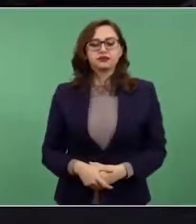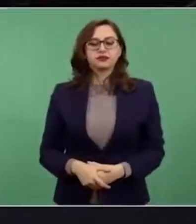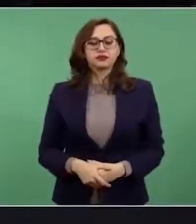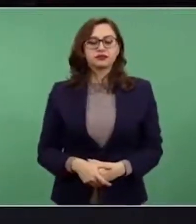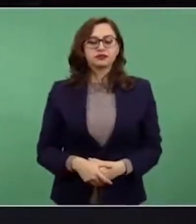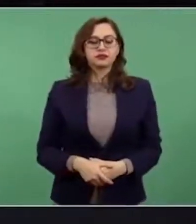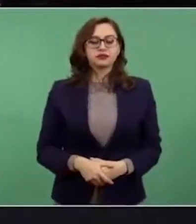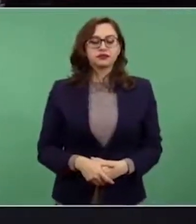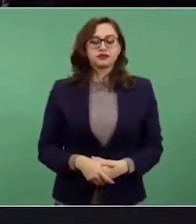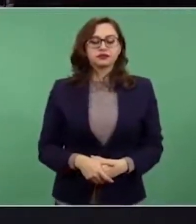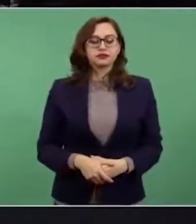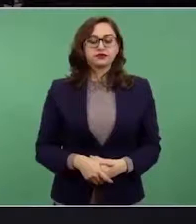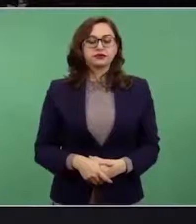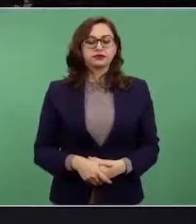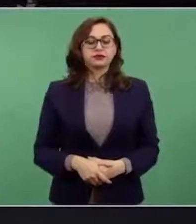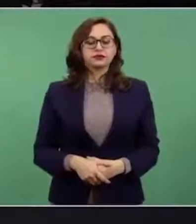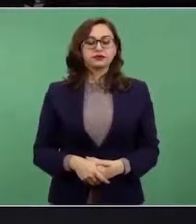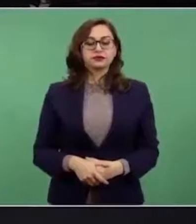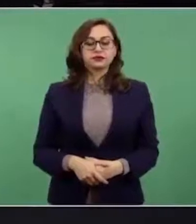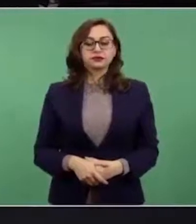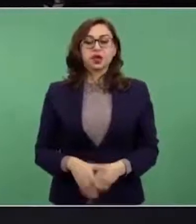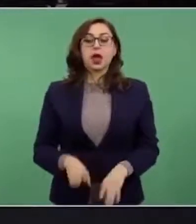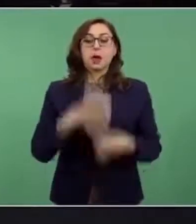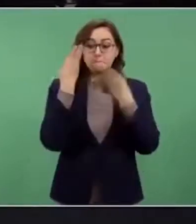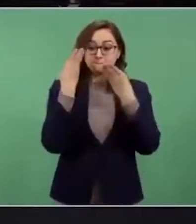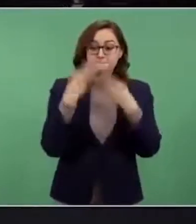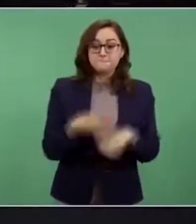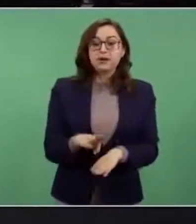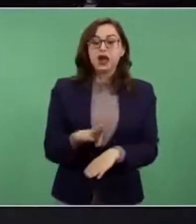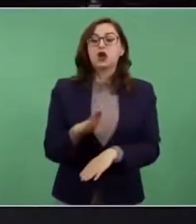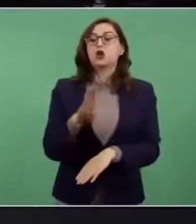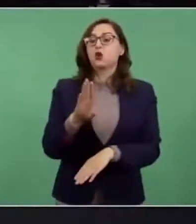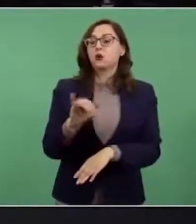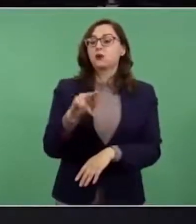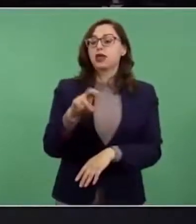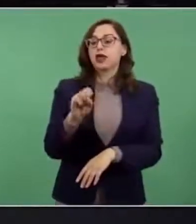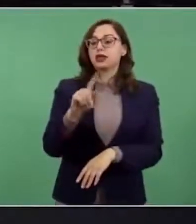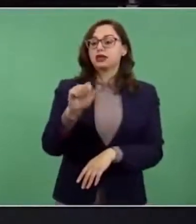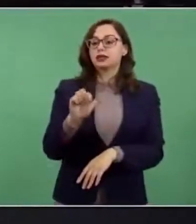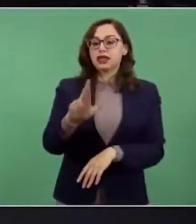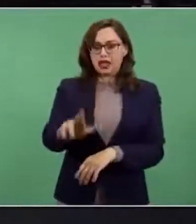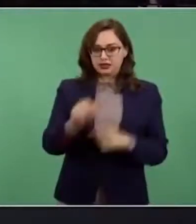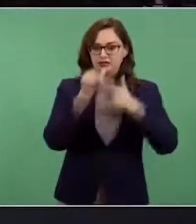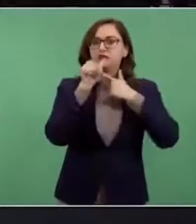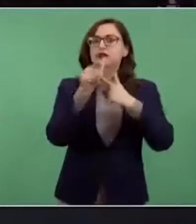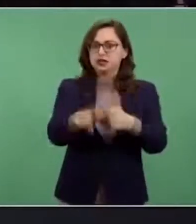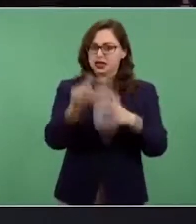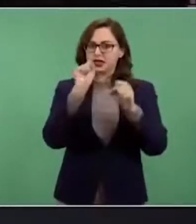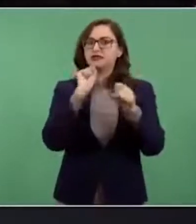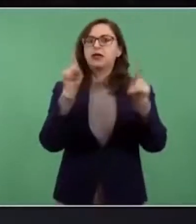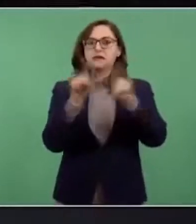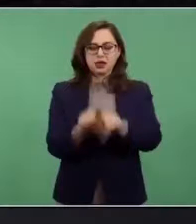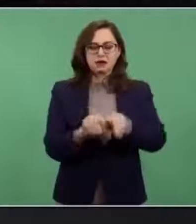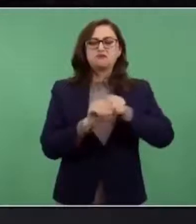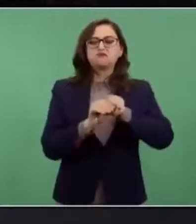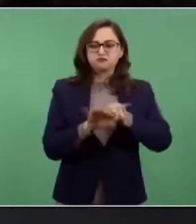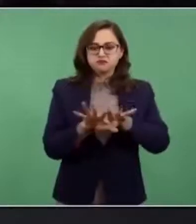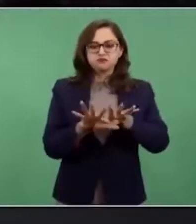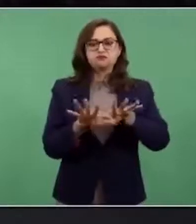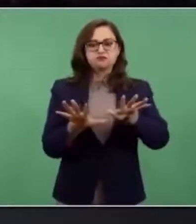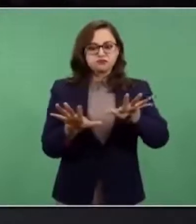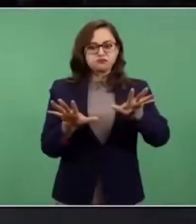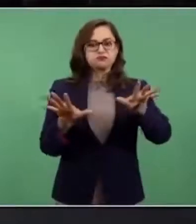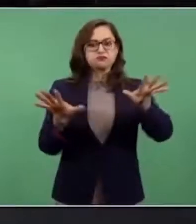Sigue en expansión el Banco del Bienestar, para el cual se han construido también con